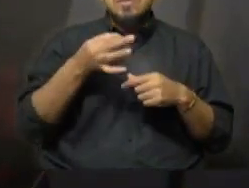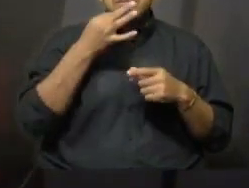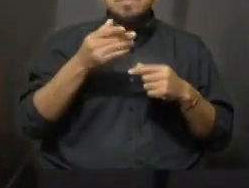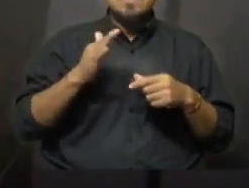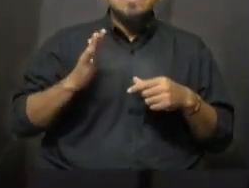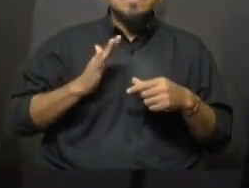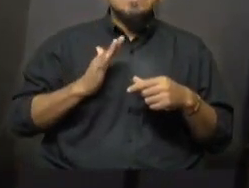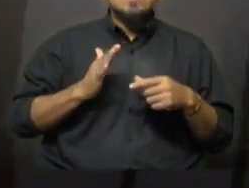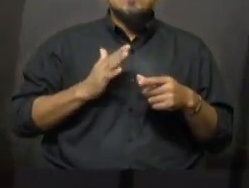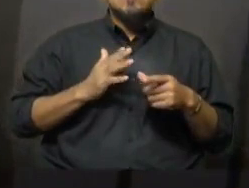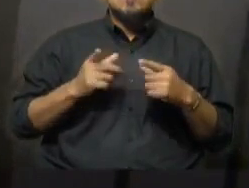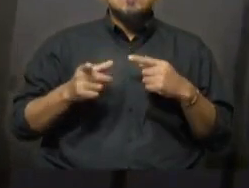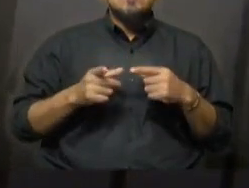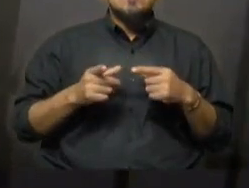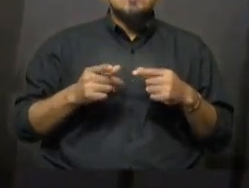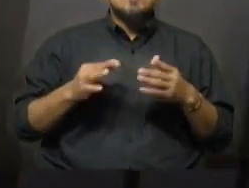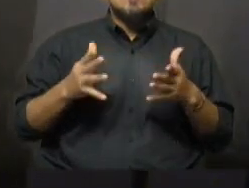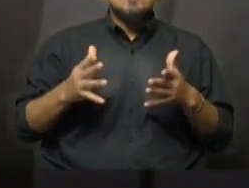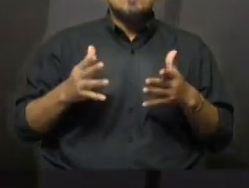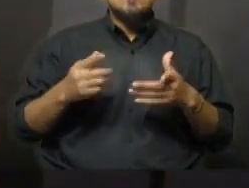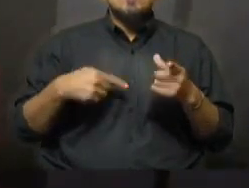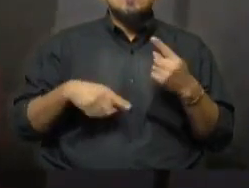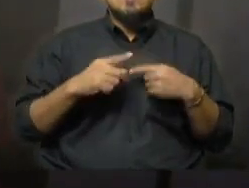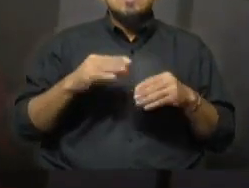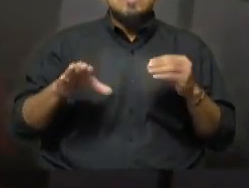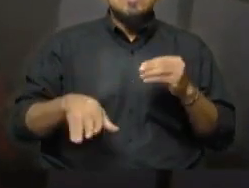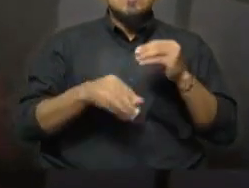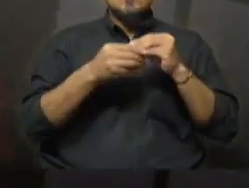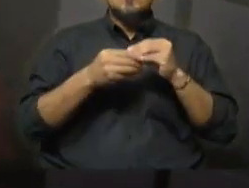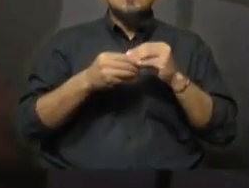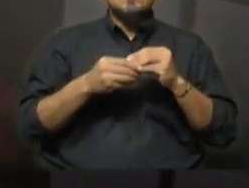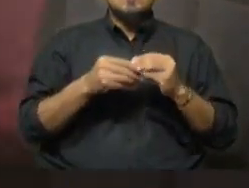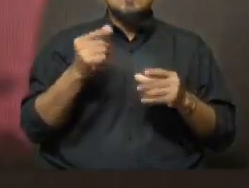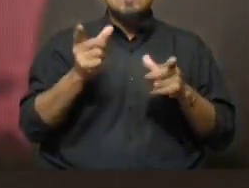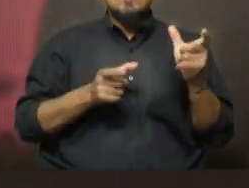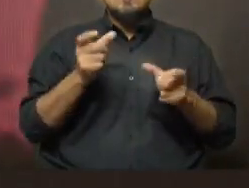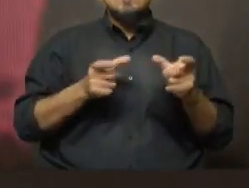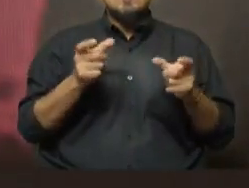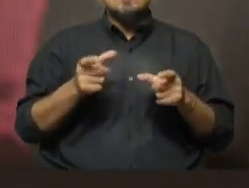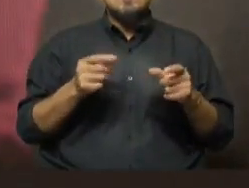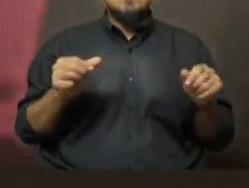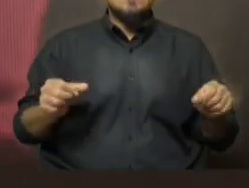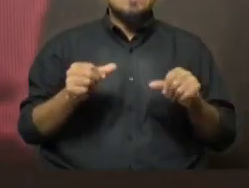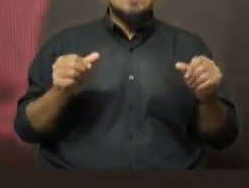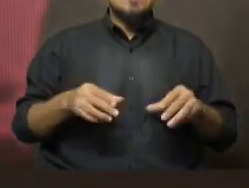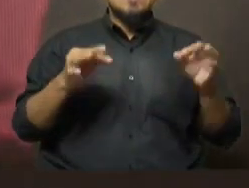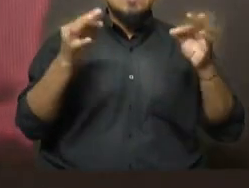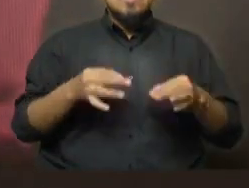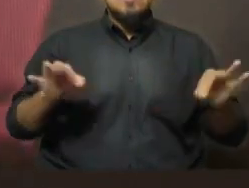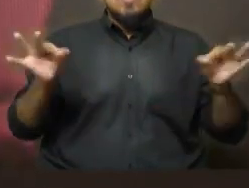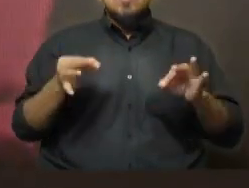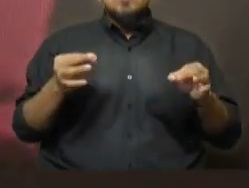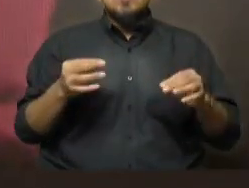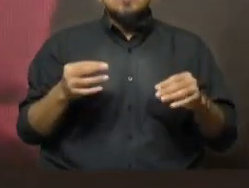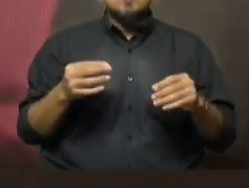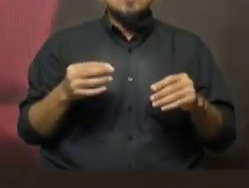Mujeres y Disidencias, para justamente incluir a todas las personas que hacen música.